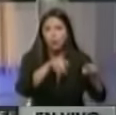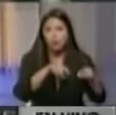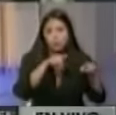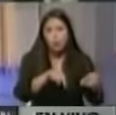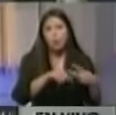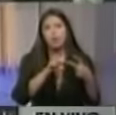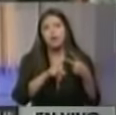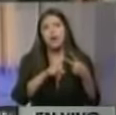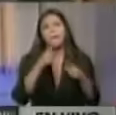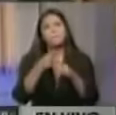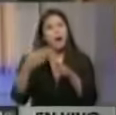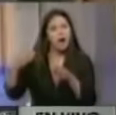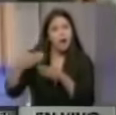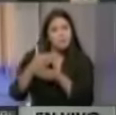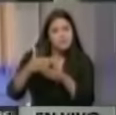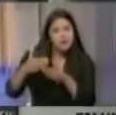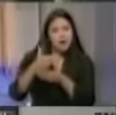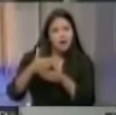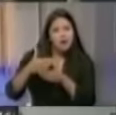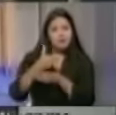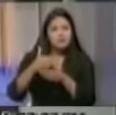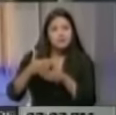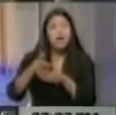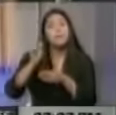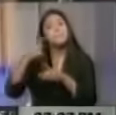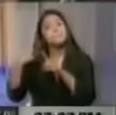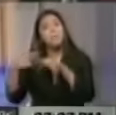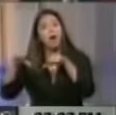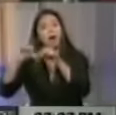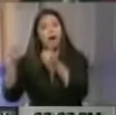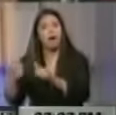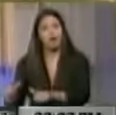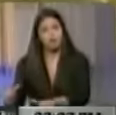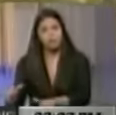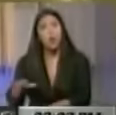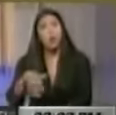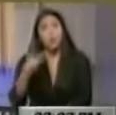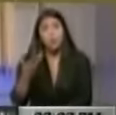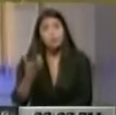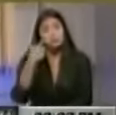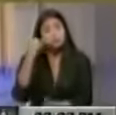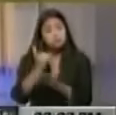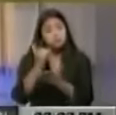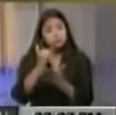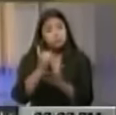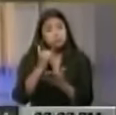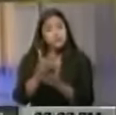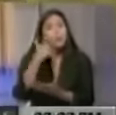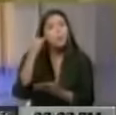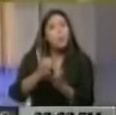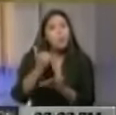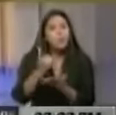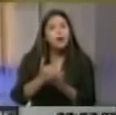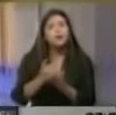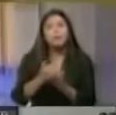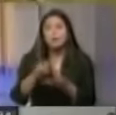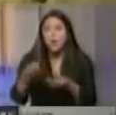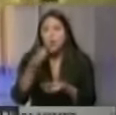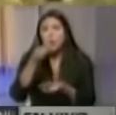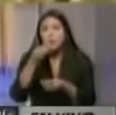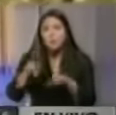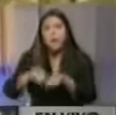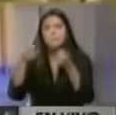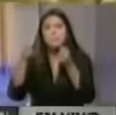parte de carpintería y acudimos a la parte de artesanía. Asimismo pudimos verificar y probar los panes que